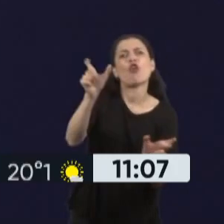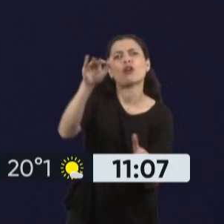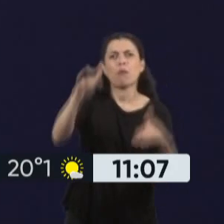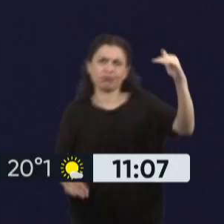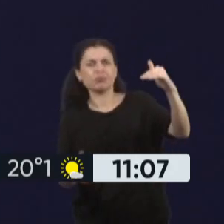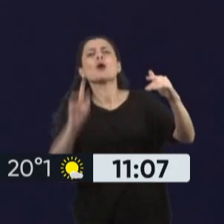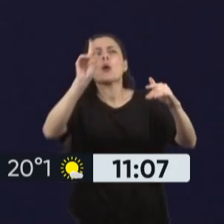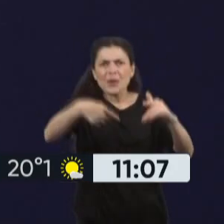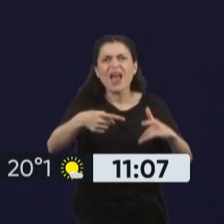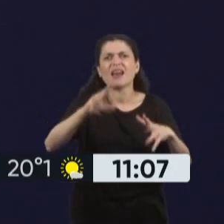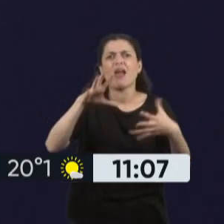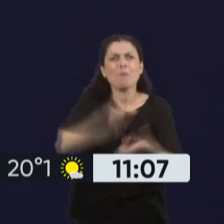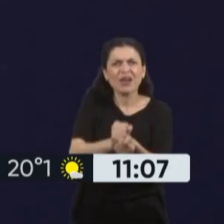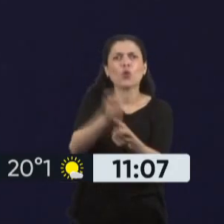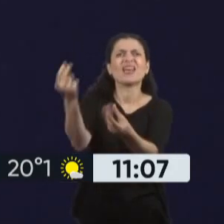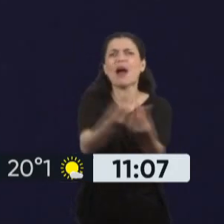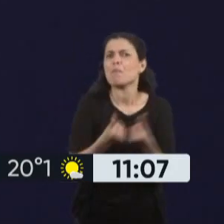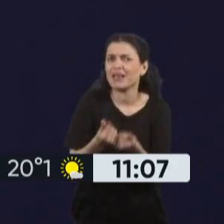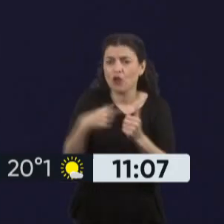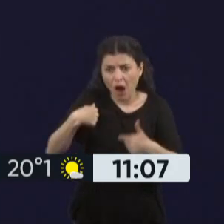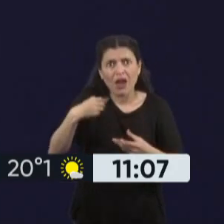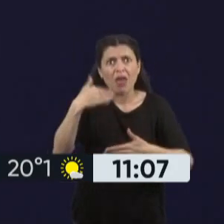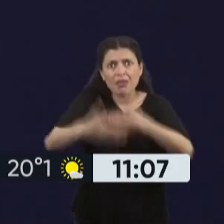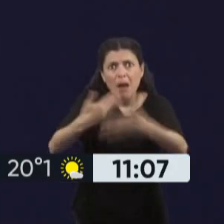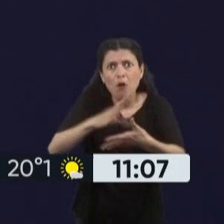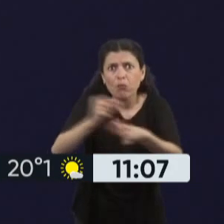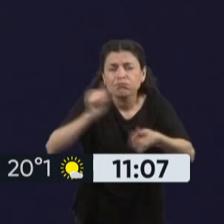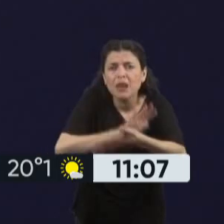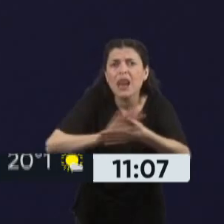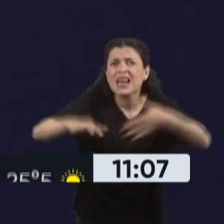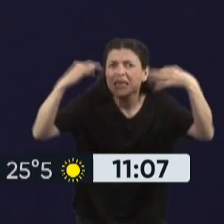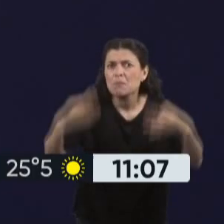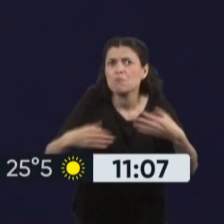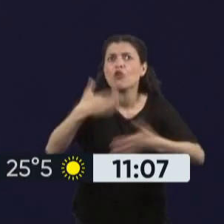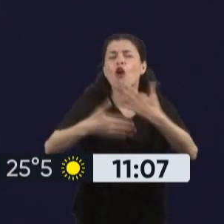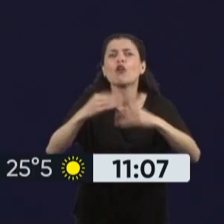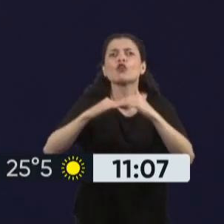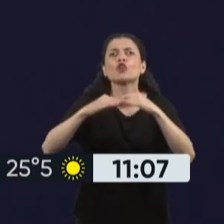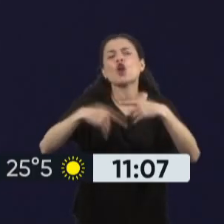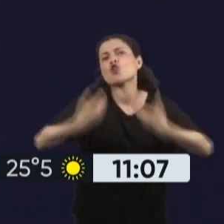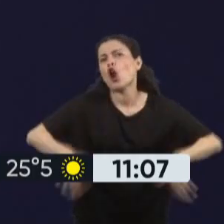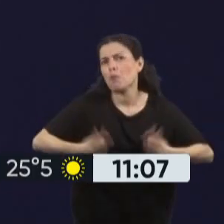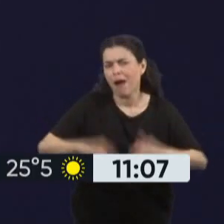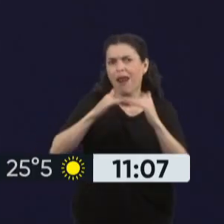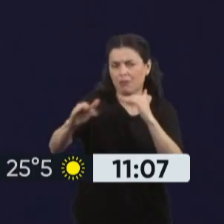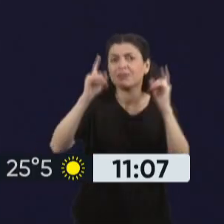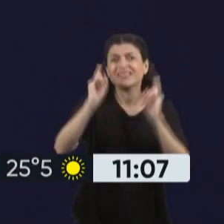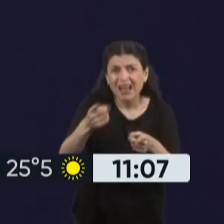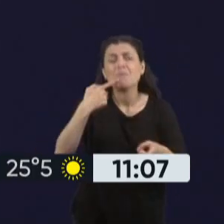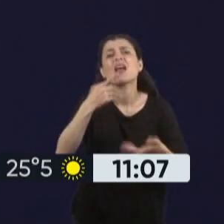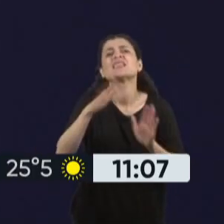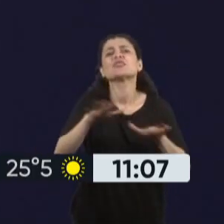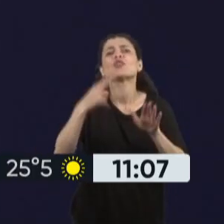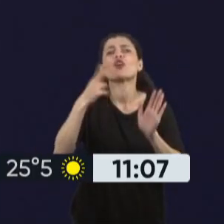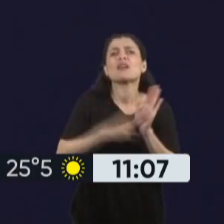distorsión en el mercado cambiario. Y además todo esto está funcionando con recomposición de tarifas y con, por supuesto,